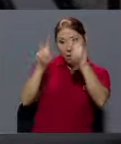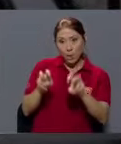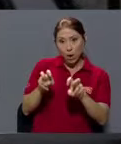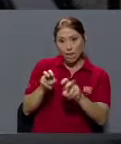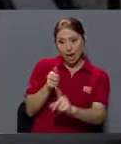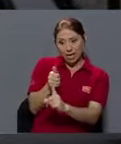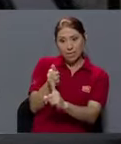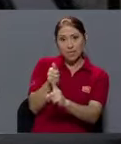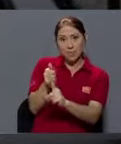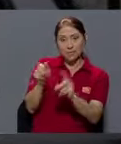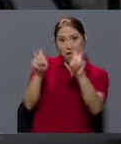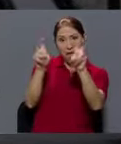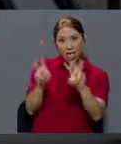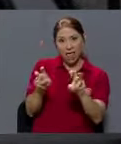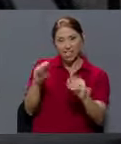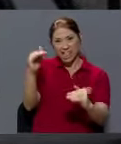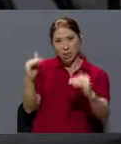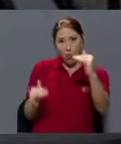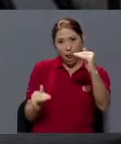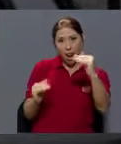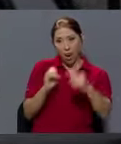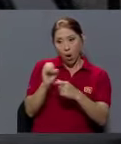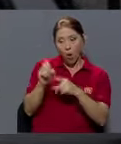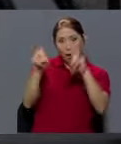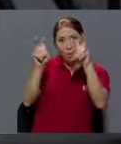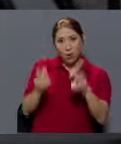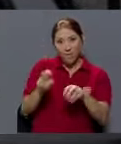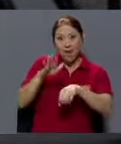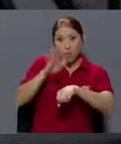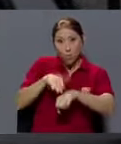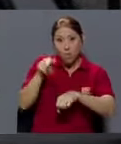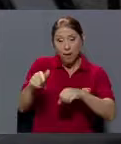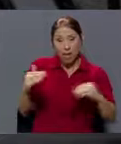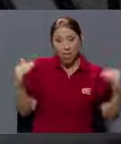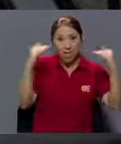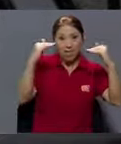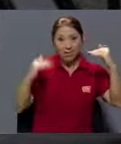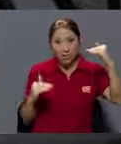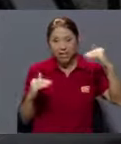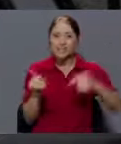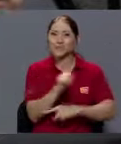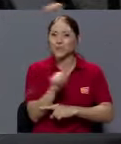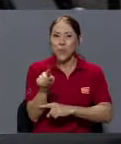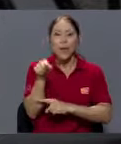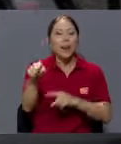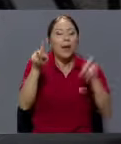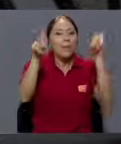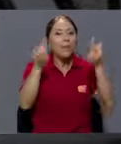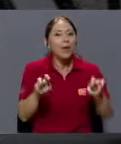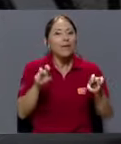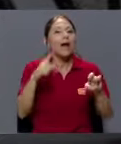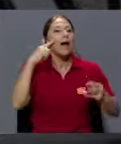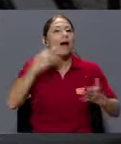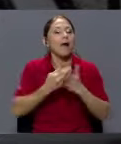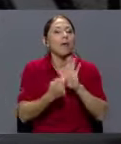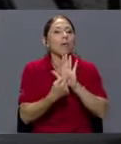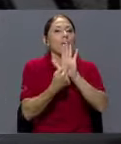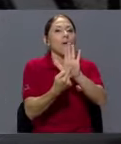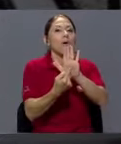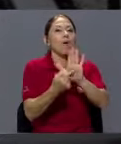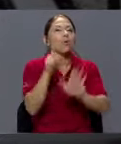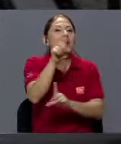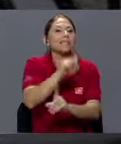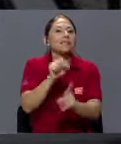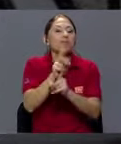desigual o que la prueba propicie las desigualdades, sino la prueba lo que hace es reflejar una realidad que